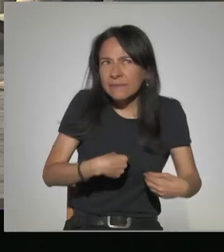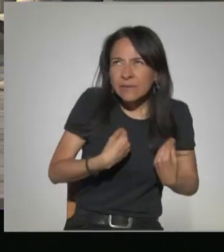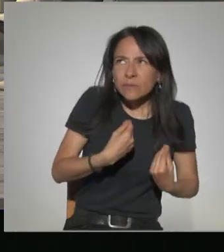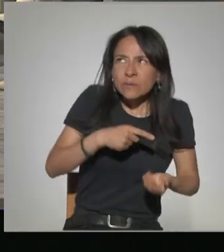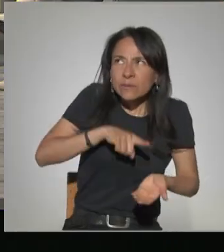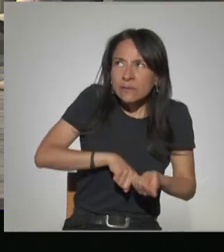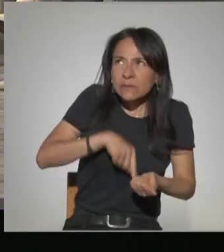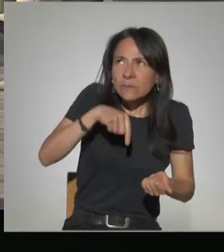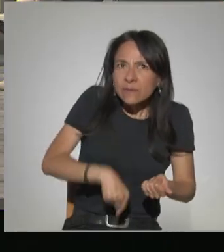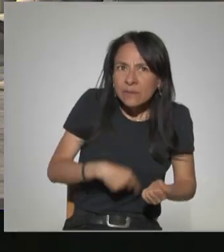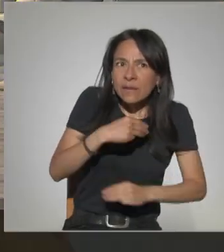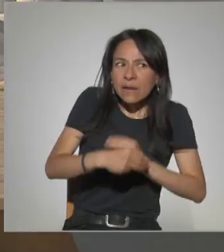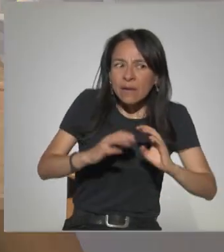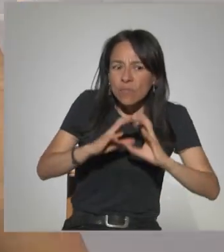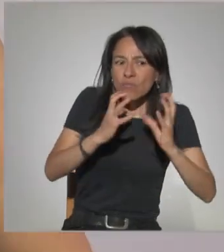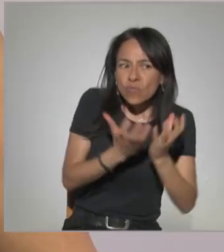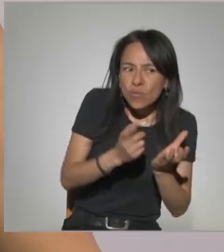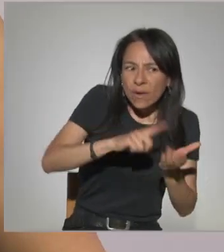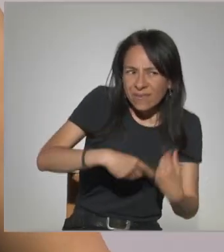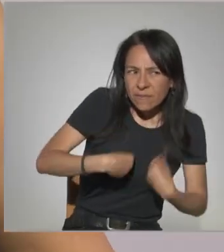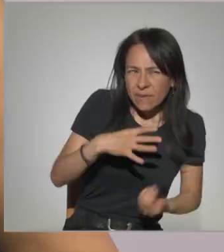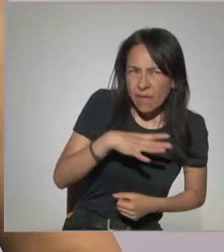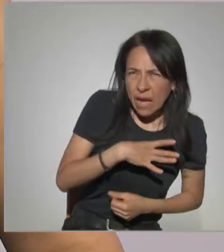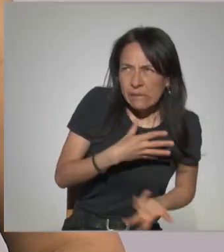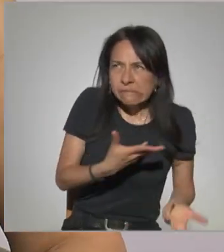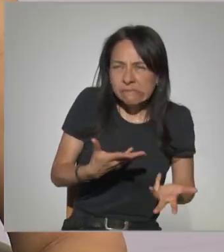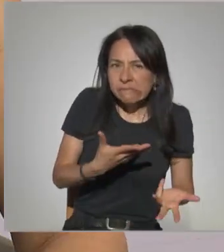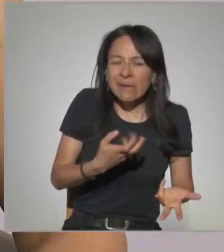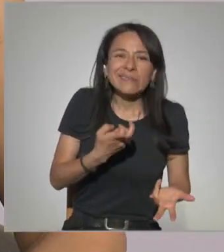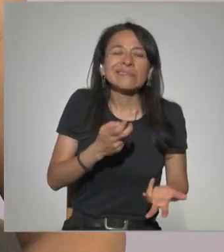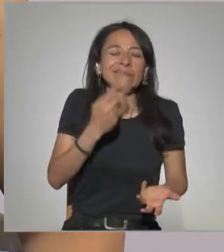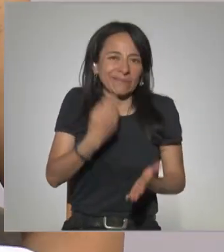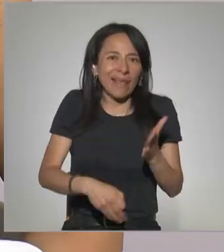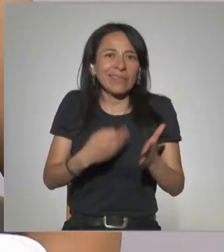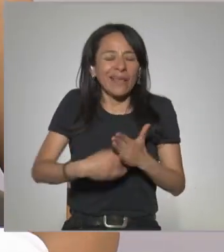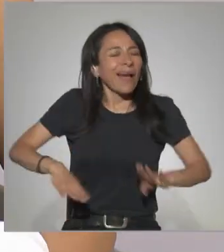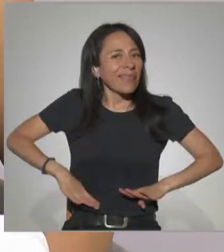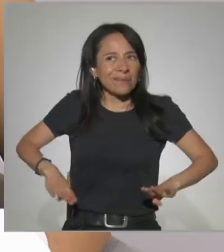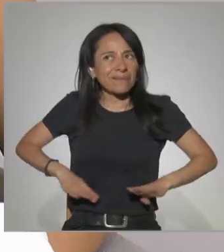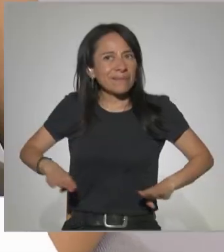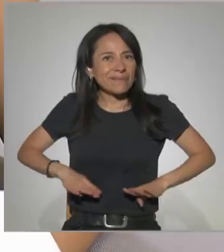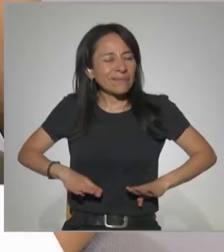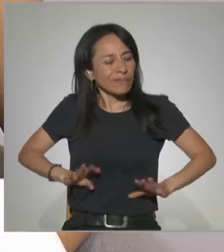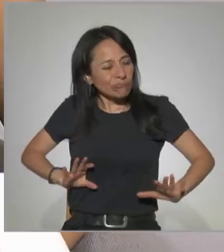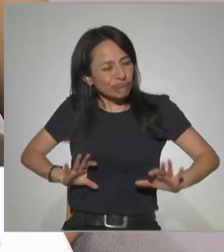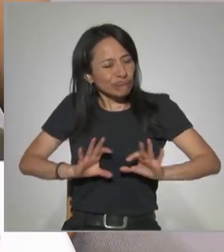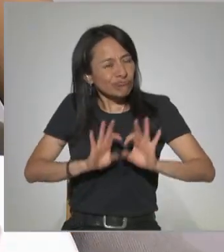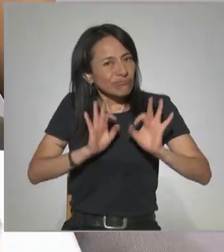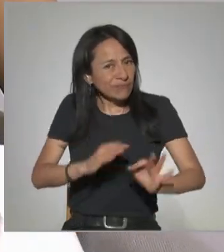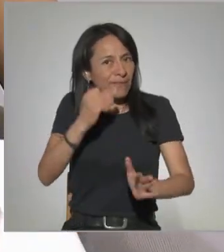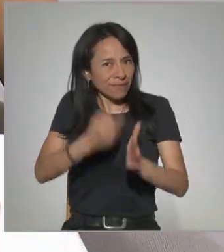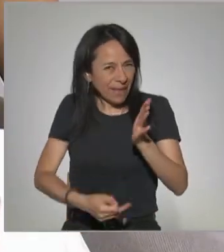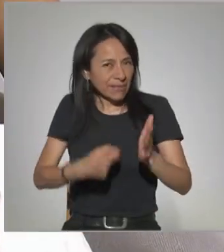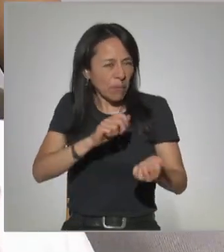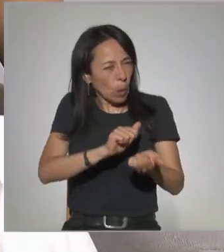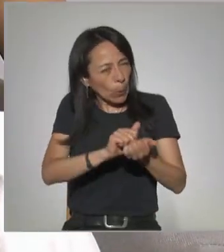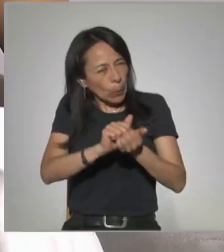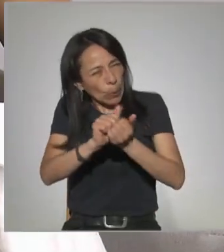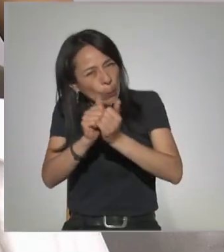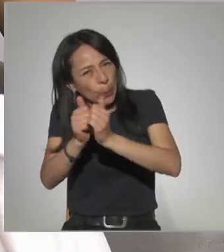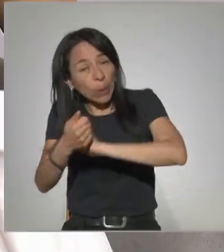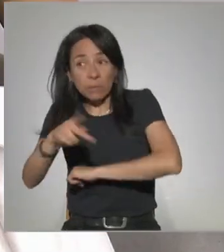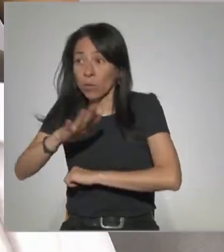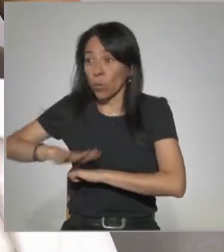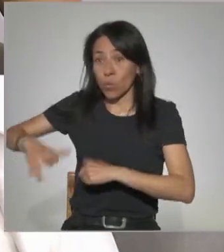¿no? Entonces no ha habido tiempo de adaptarnos, ¿no?, todavía, porque es muy poquito tiempo. Pero los seres humanos